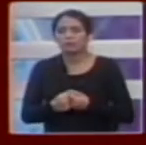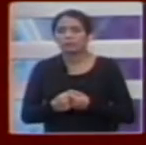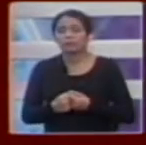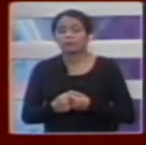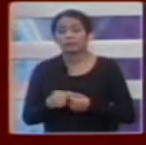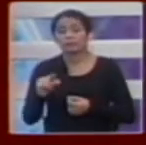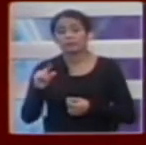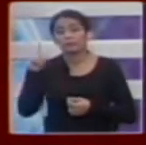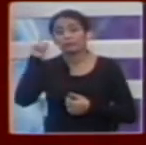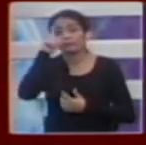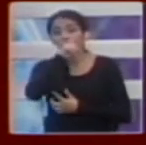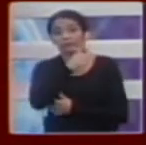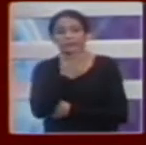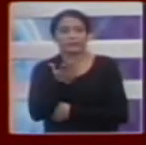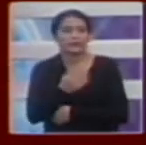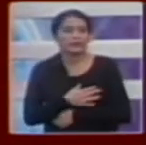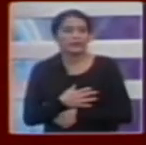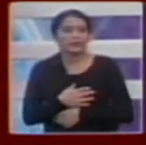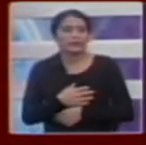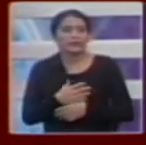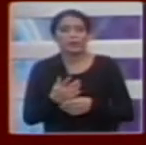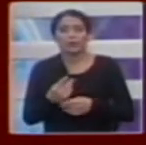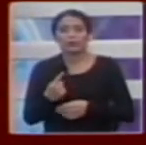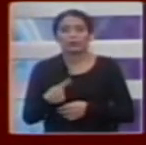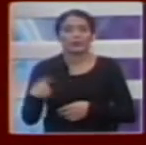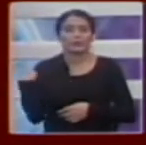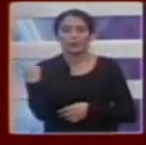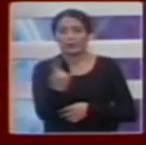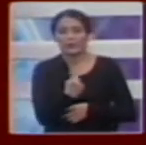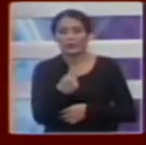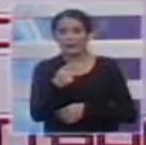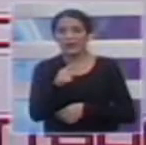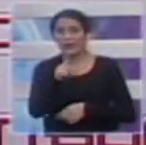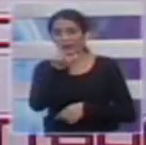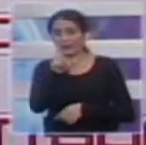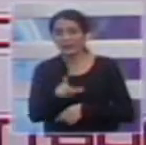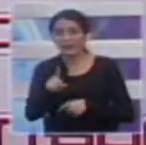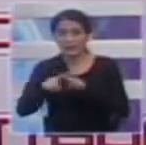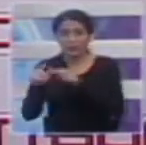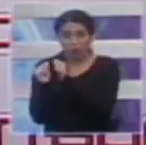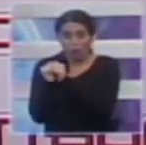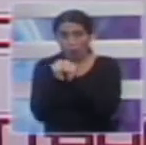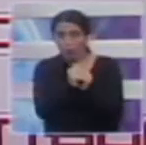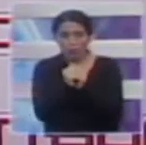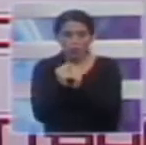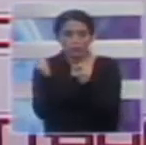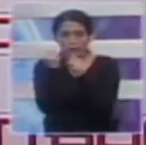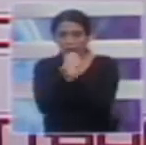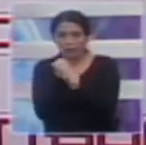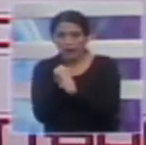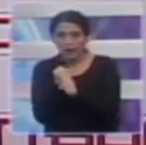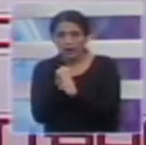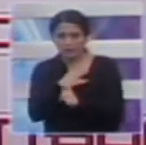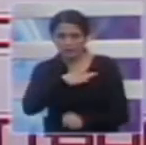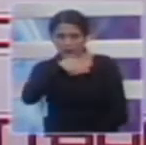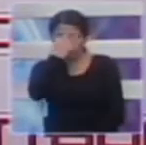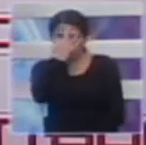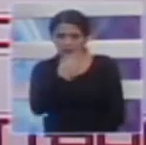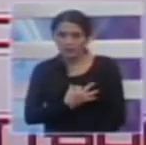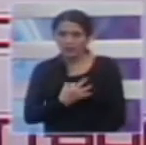más difícil, como llevar un buen trabajo en equipo, mucha honestidad a la hora de hablar y